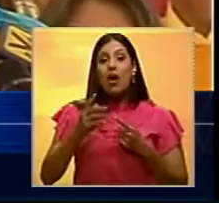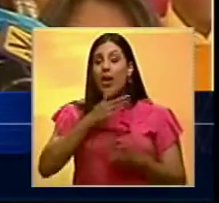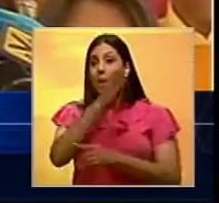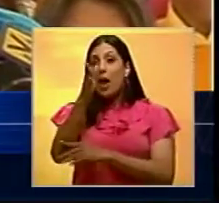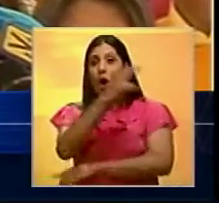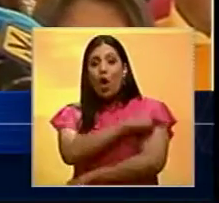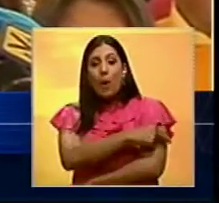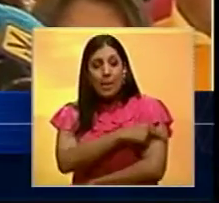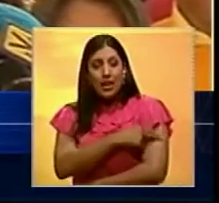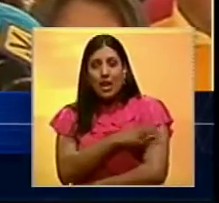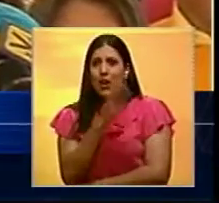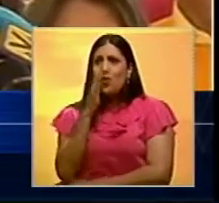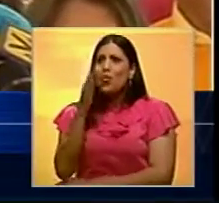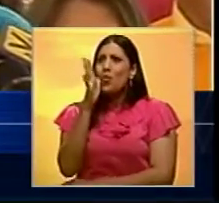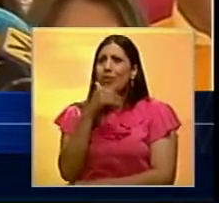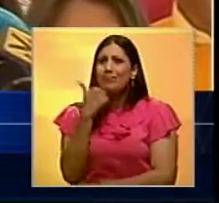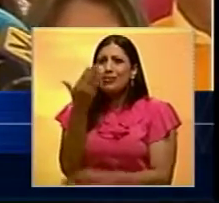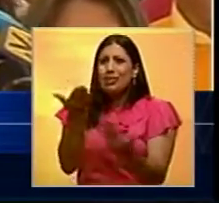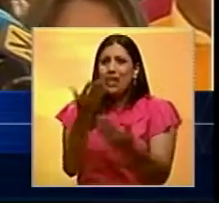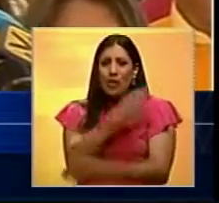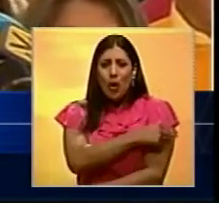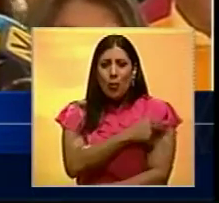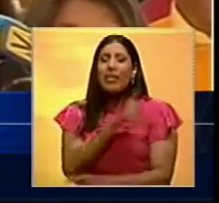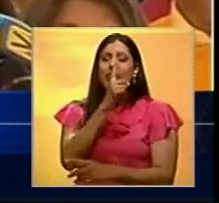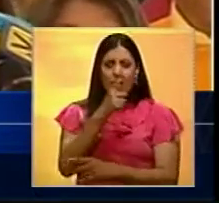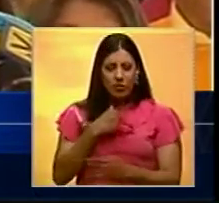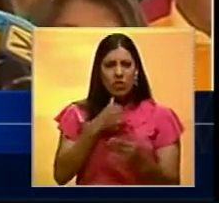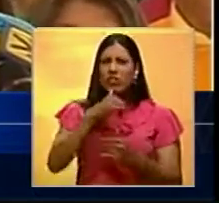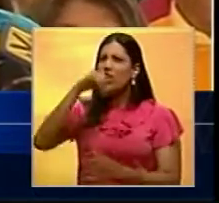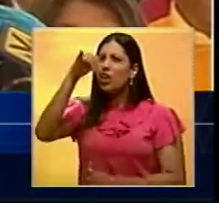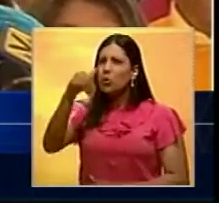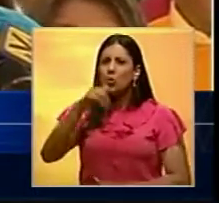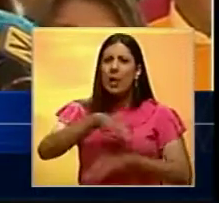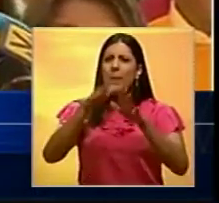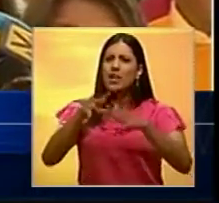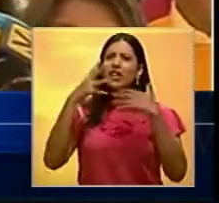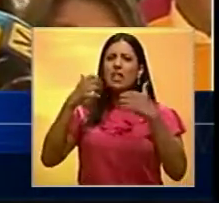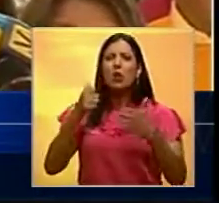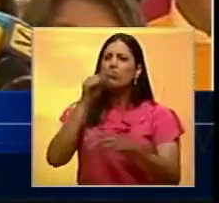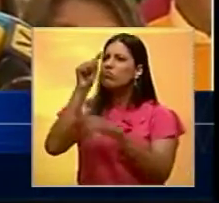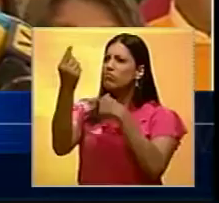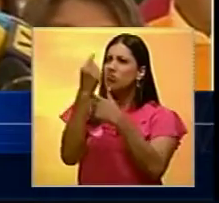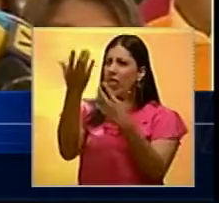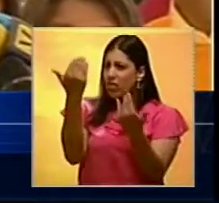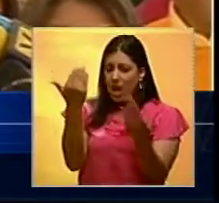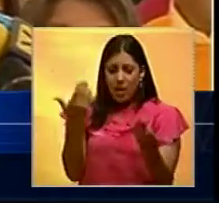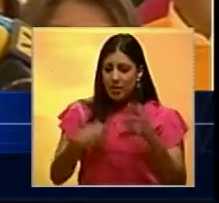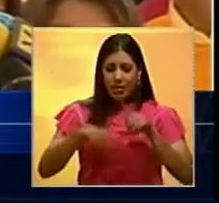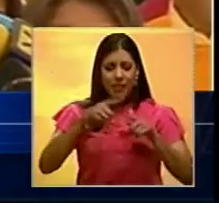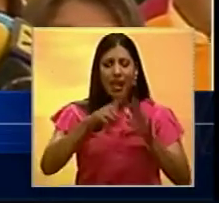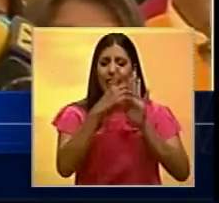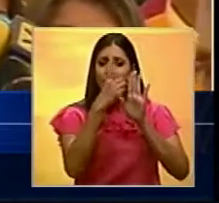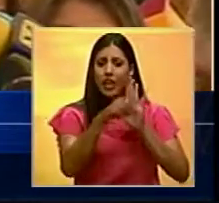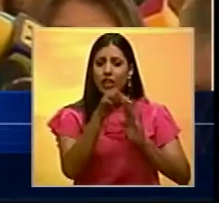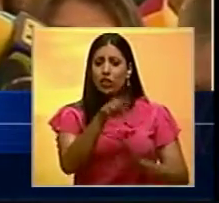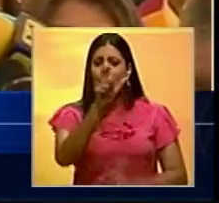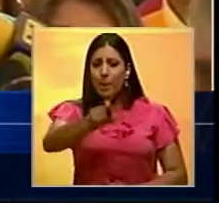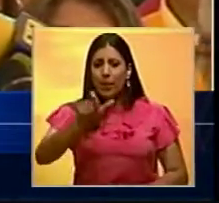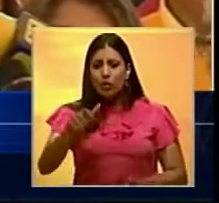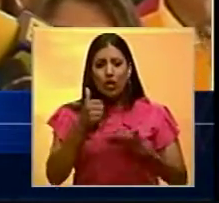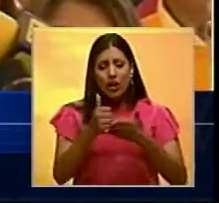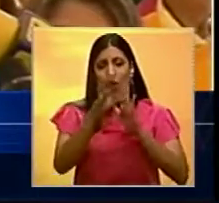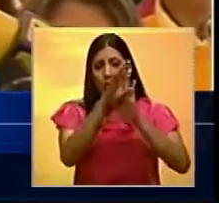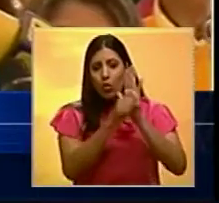hospital que no funciona, tiene derecho a ir al Ministerio de Sanidad a exigir que se cumpla con el deber constitucional